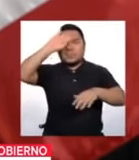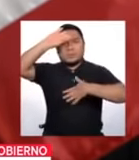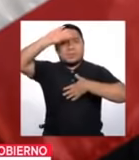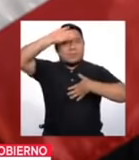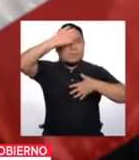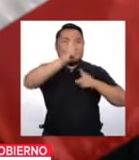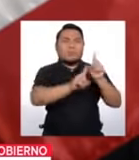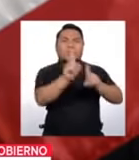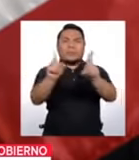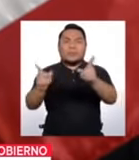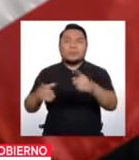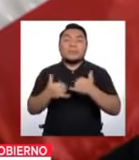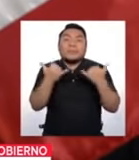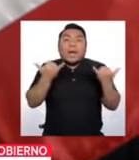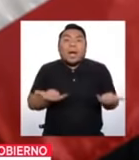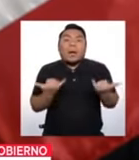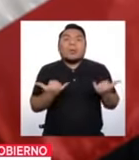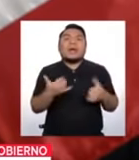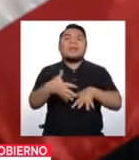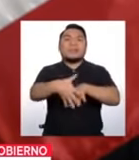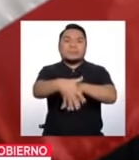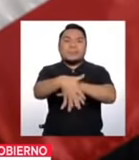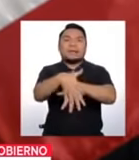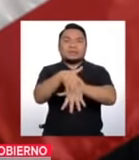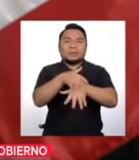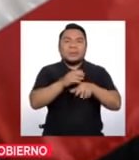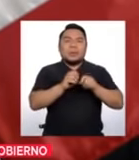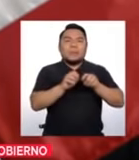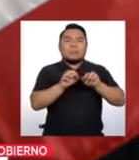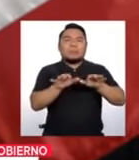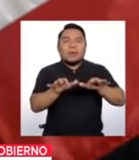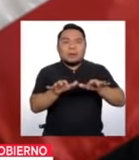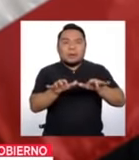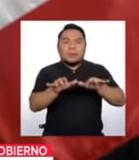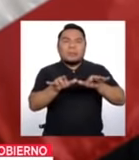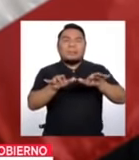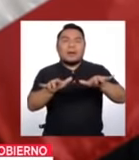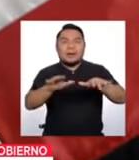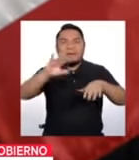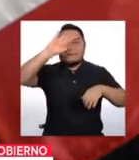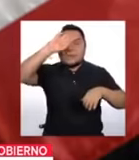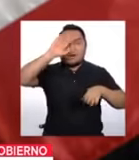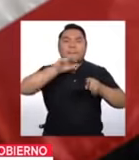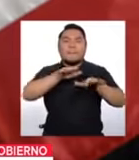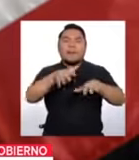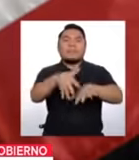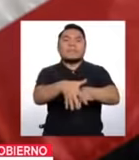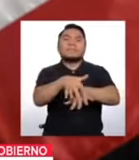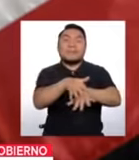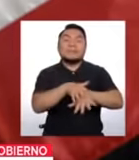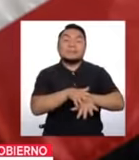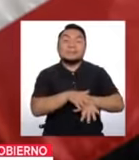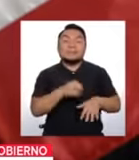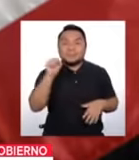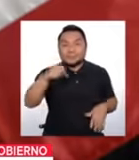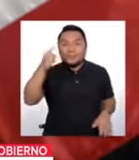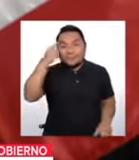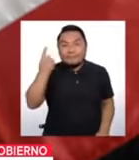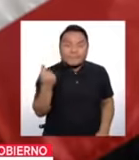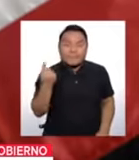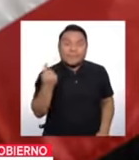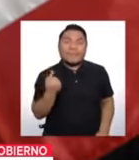eso es lo que indica que ya la tendencia va hacia una curva horizontal. ¿Hemos llegado al